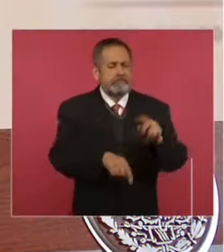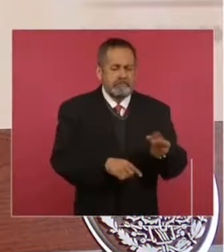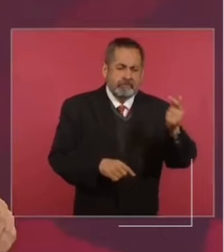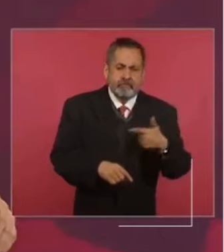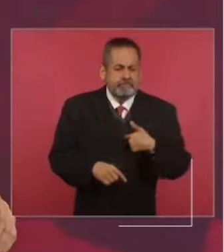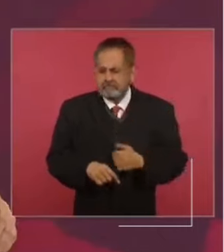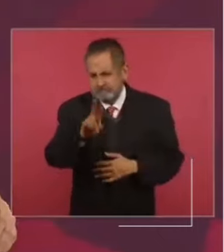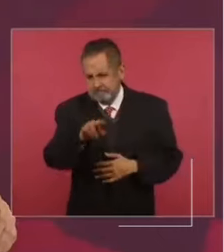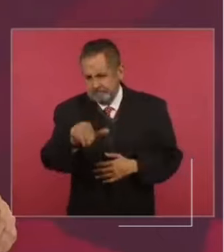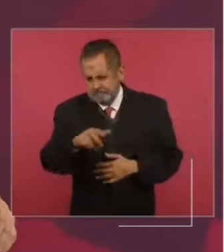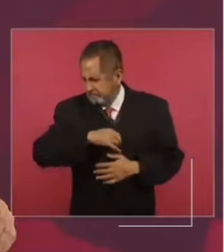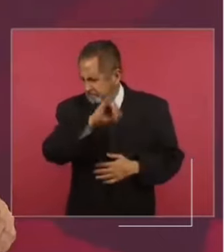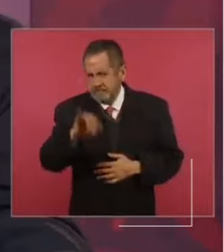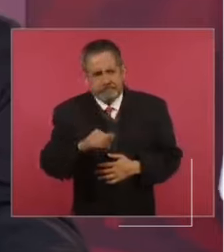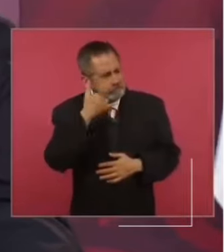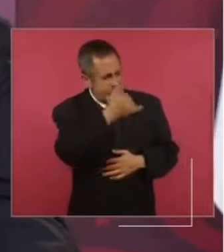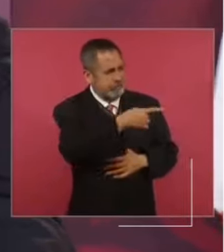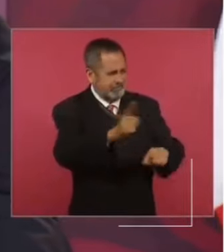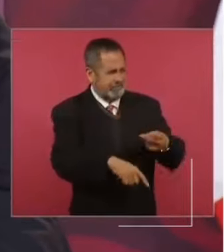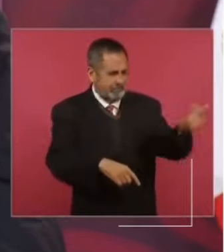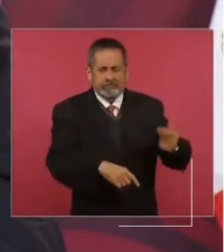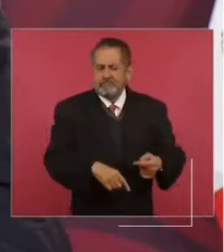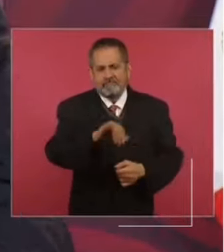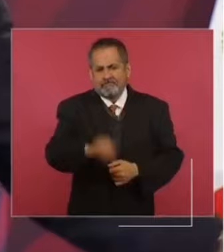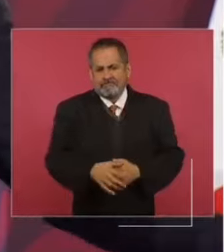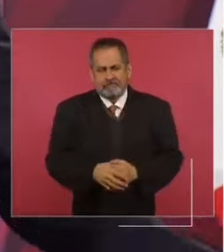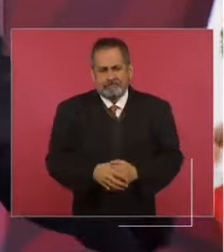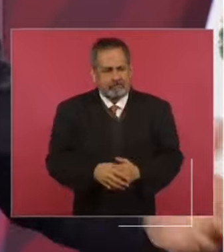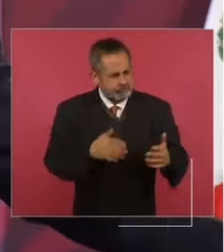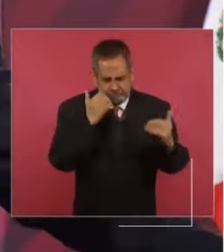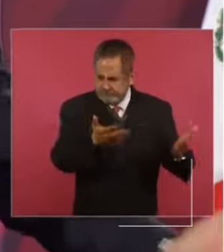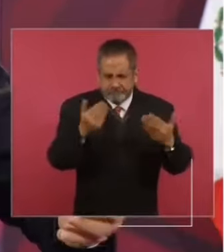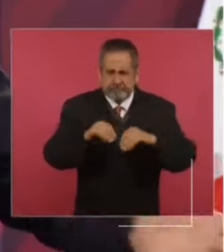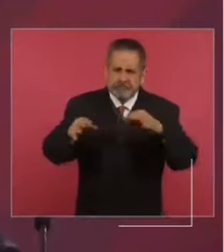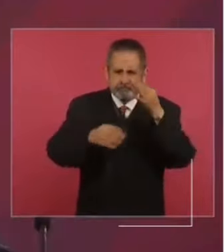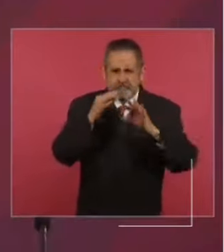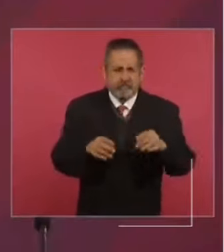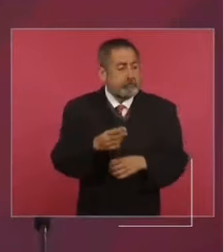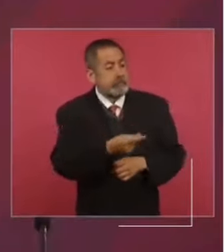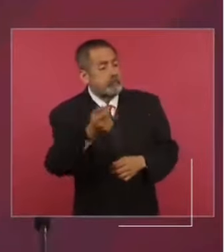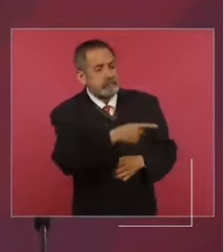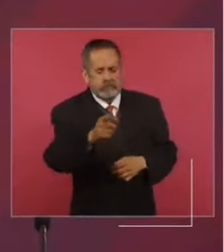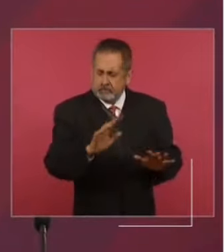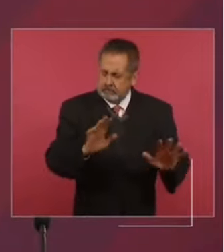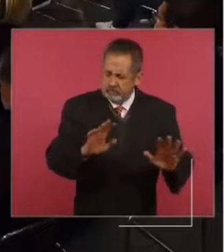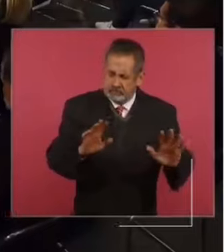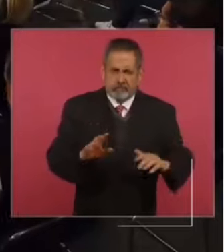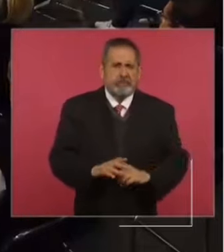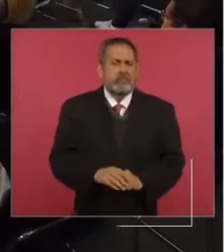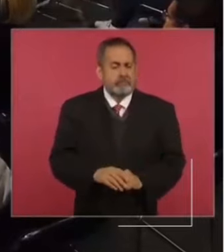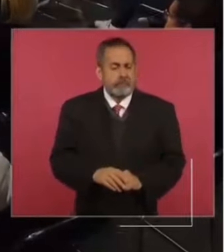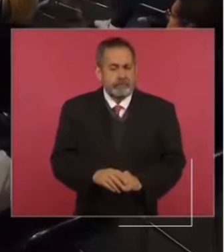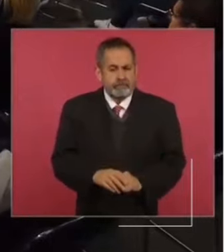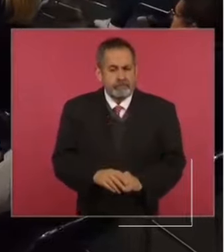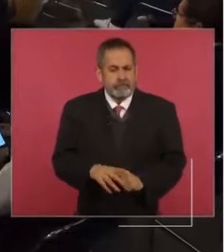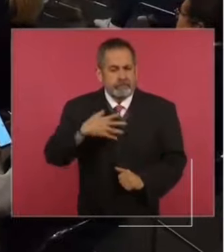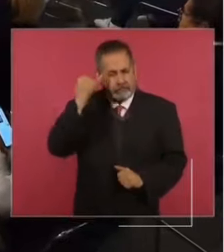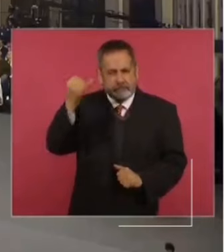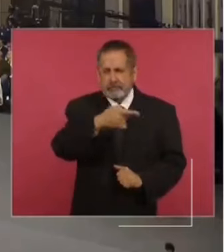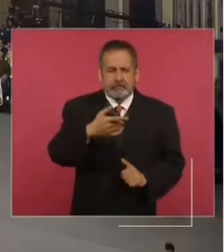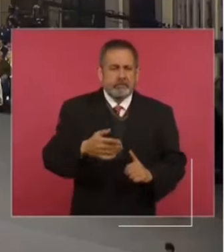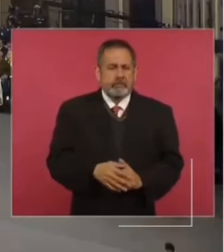corrieran. Nunca hemos hecho eso. Al contrario, no queremos que se corra a nadie. O sea,